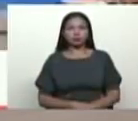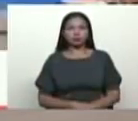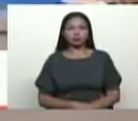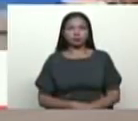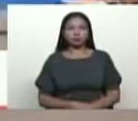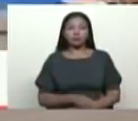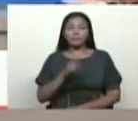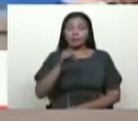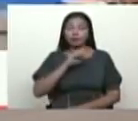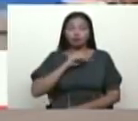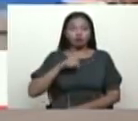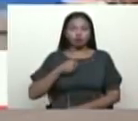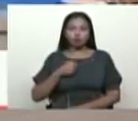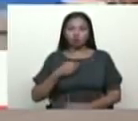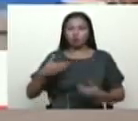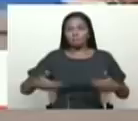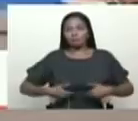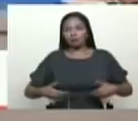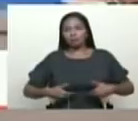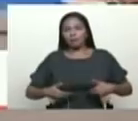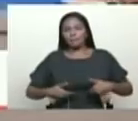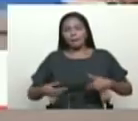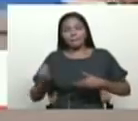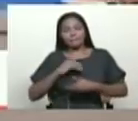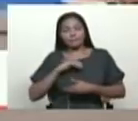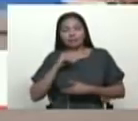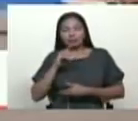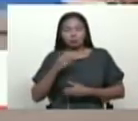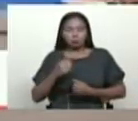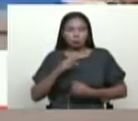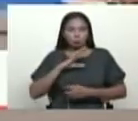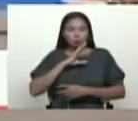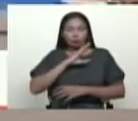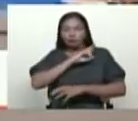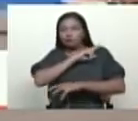Por eso es que estamos aquí en resistencia fiera,